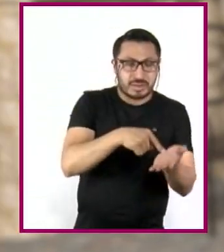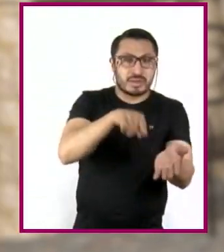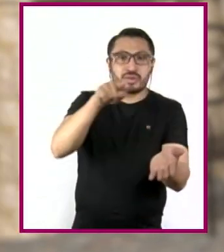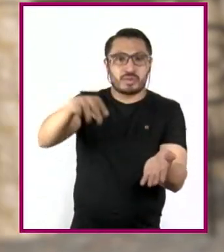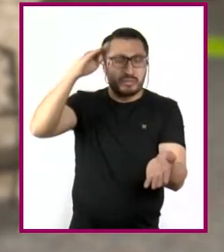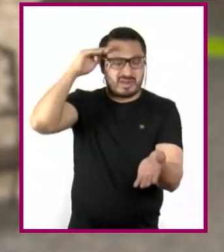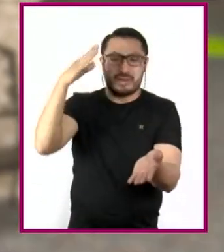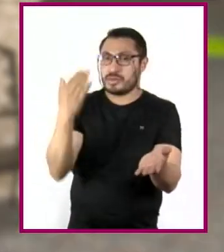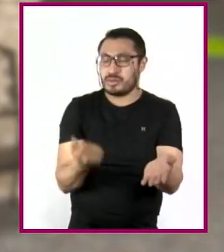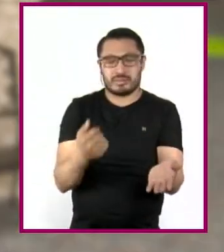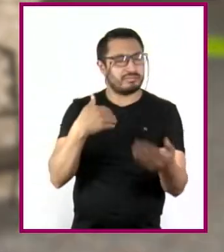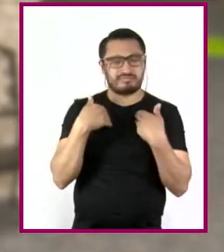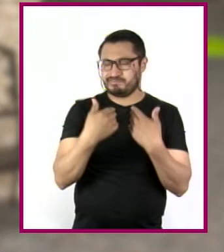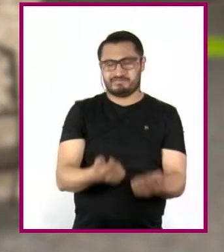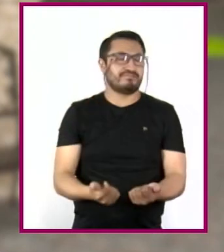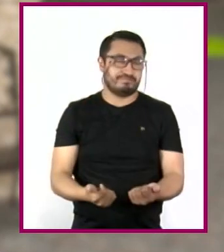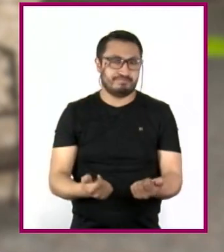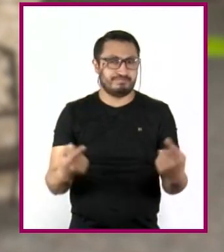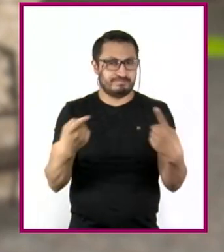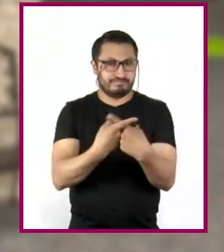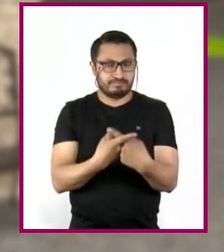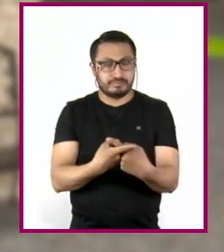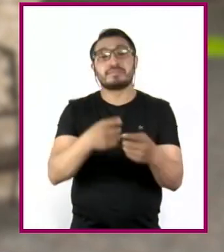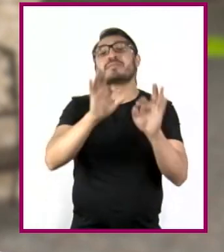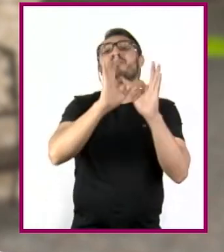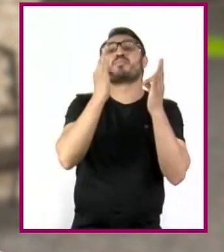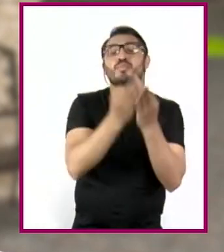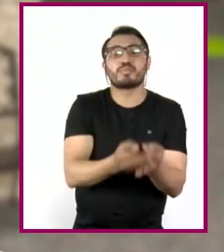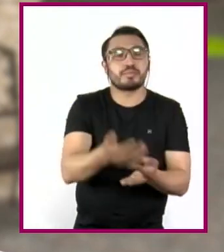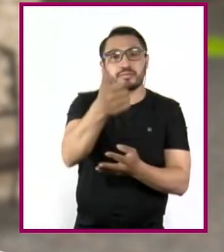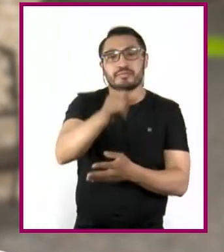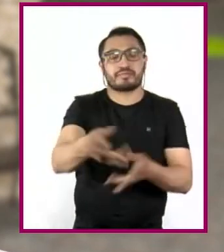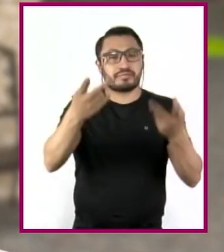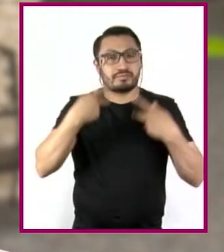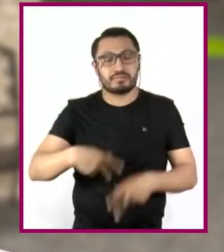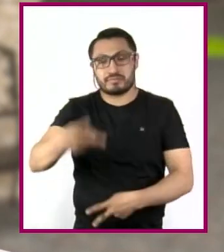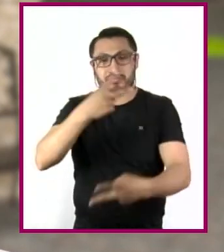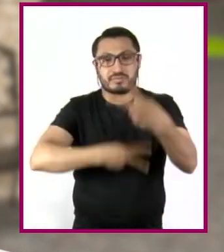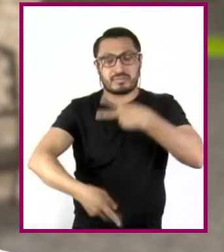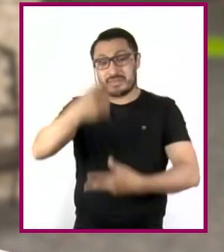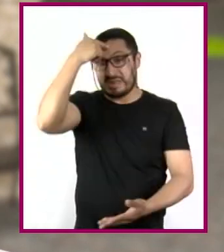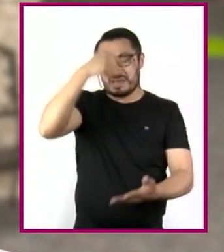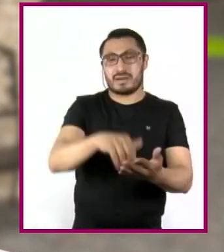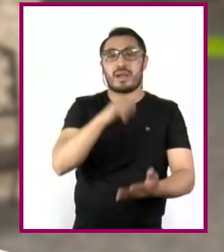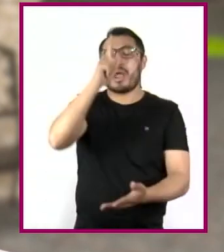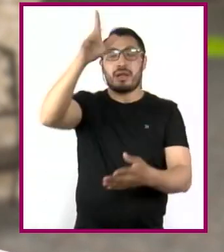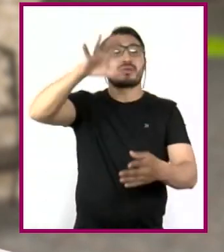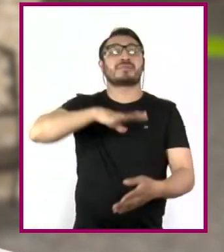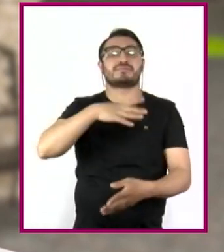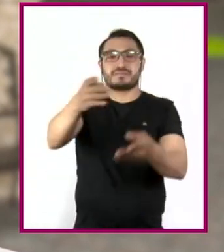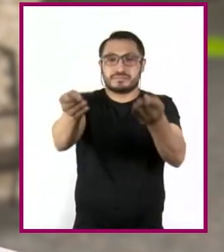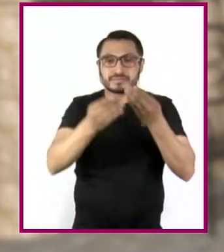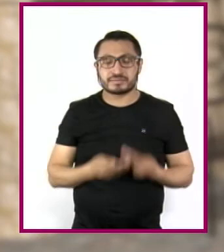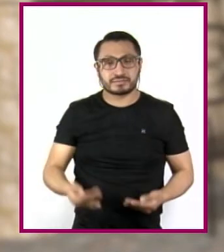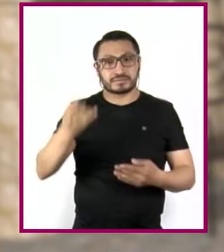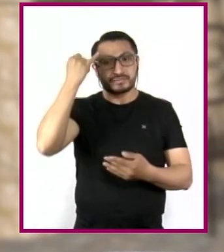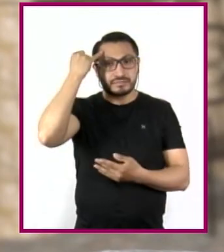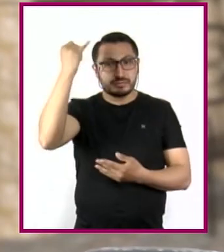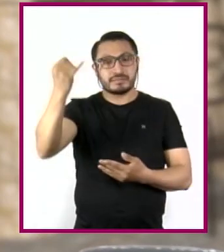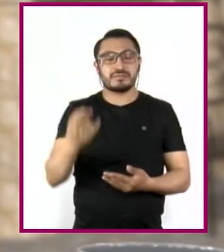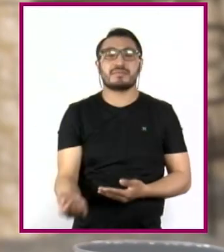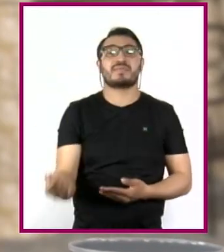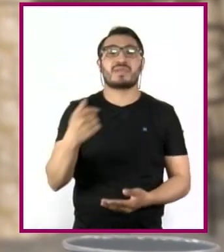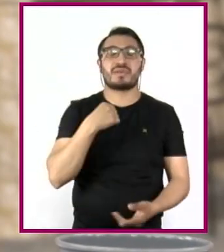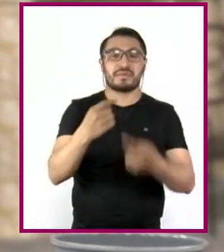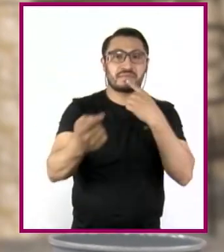No entiendo. Es una estrategia. Así vendrá gente que crea que el alma existe y me dará sus argumentos. Yo